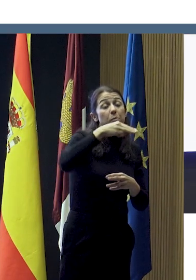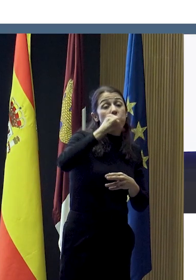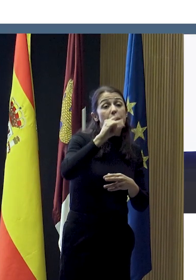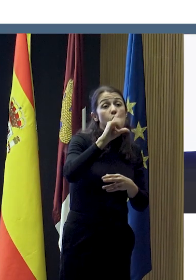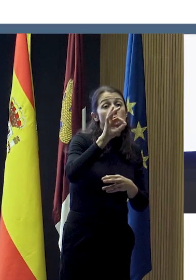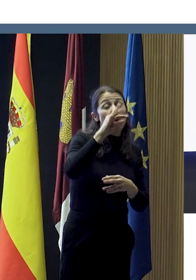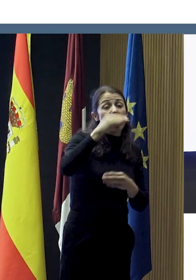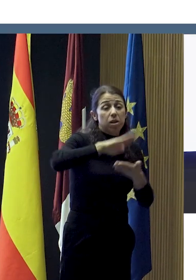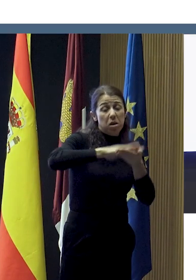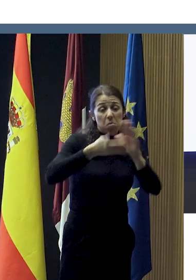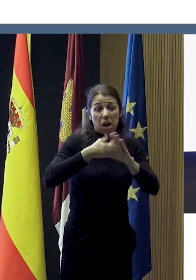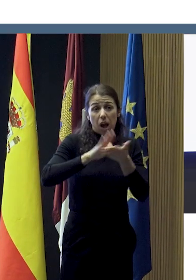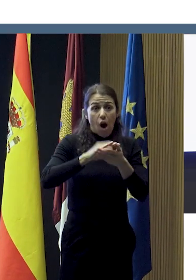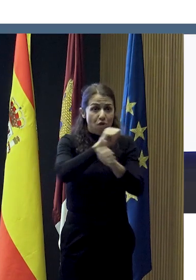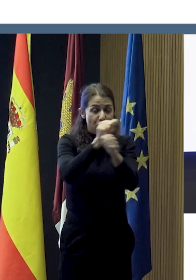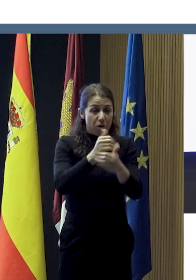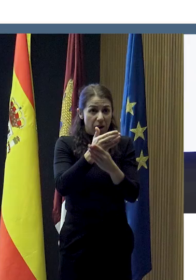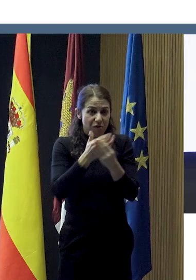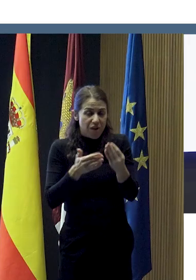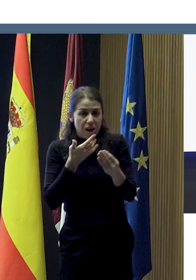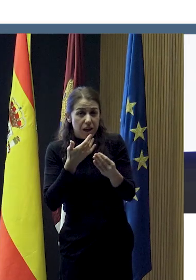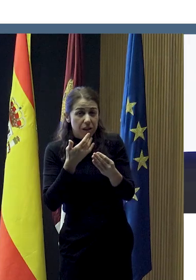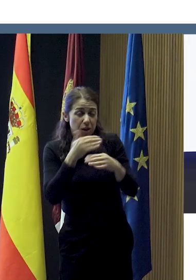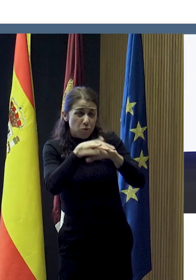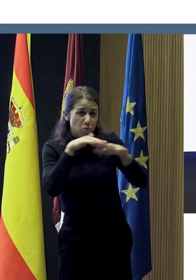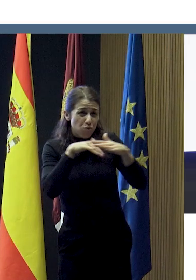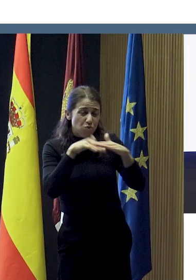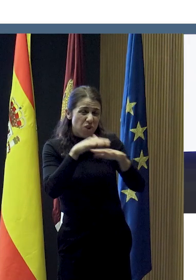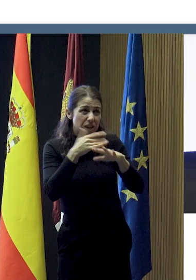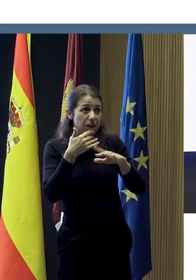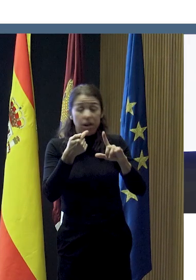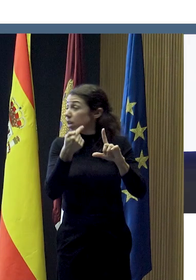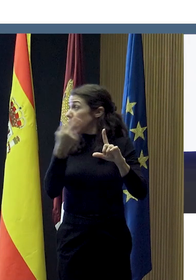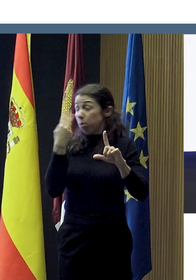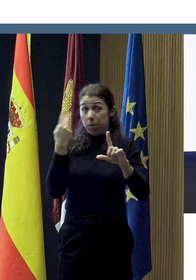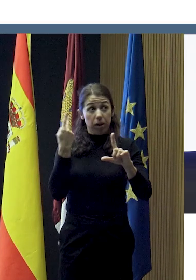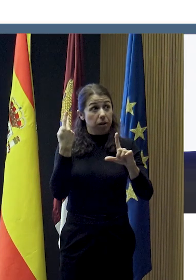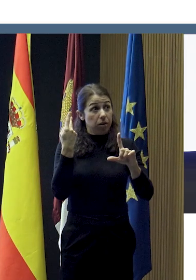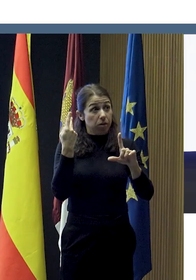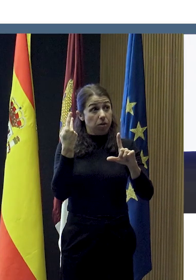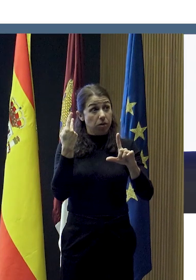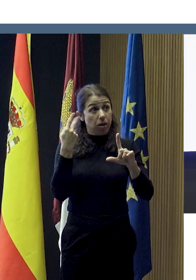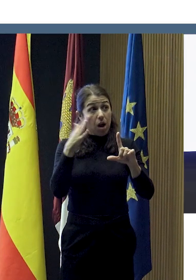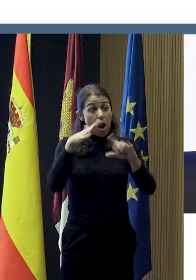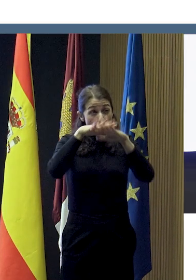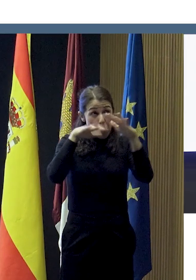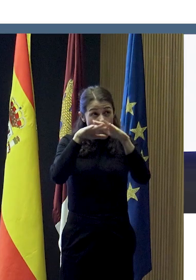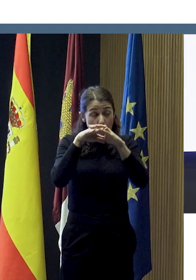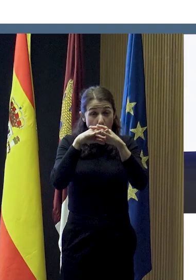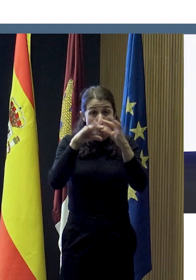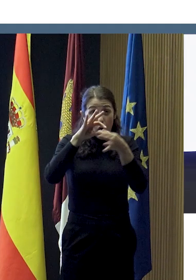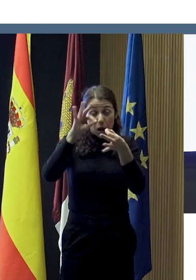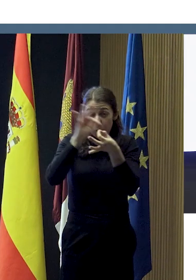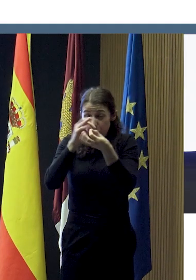forma errónea y que forma estas estructuras aquí, veis que forman como